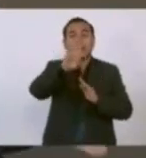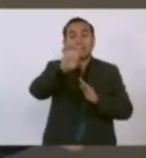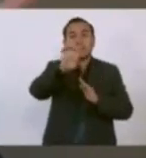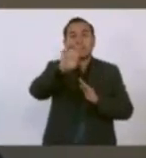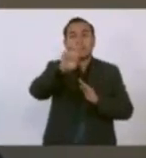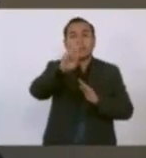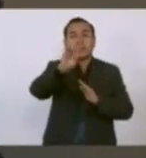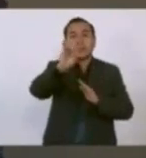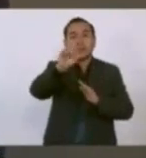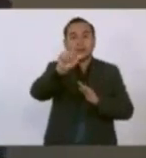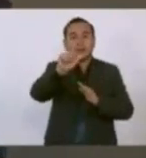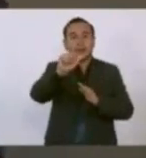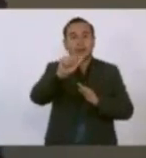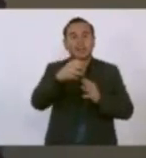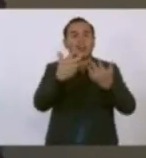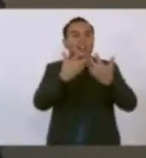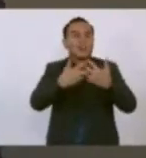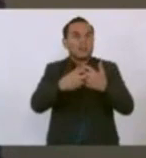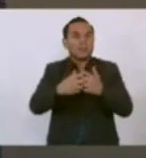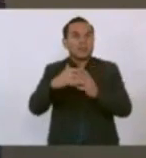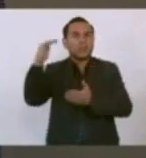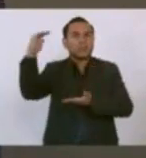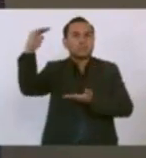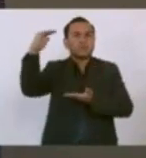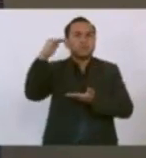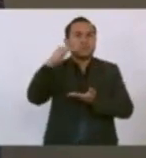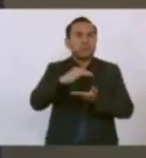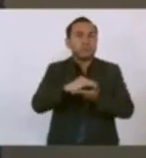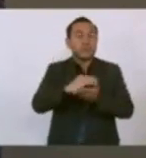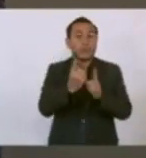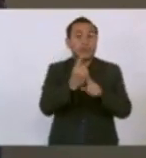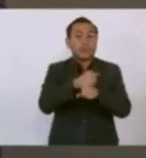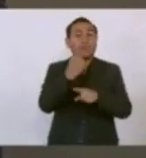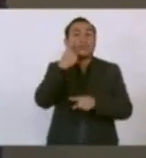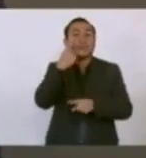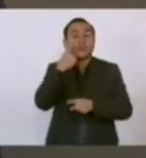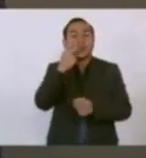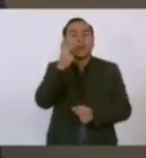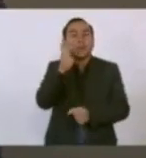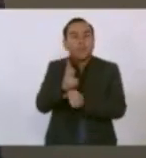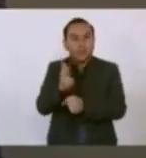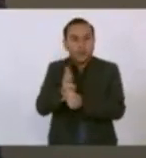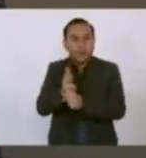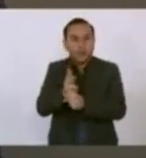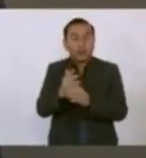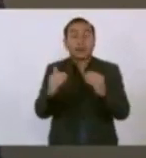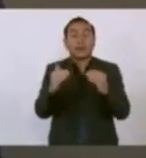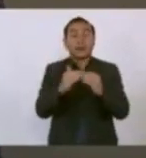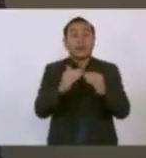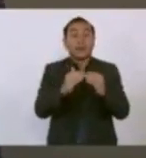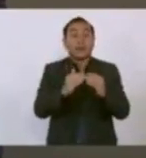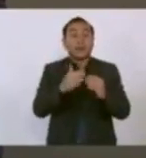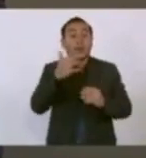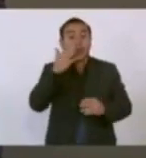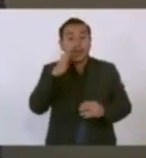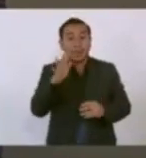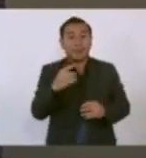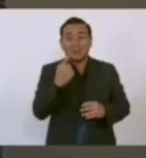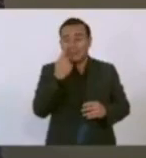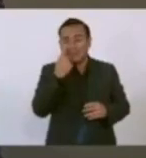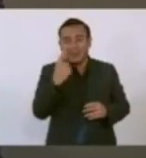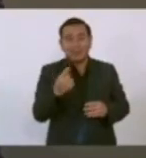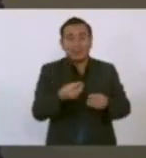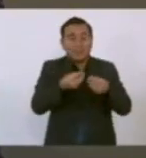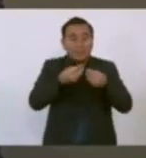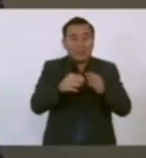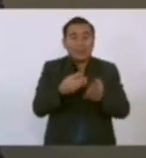para Guatemala. Y alguna gente dijo, estamos perdiendo más, incluso dijeron, la medicina puede ser peor que la enfermedad, vamos a perder